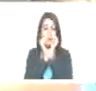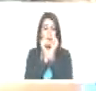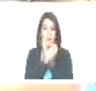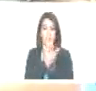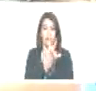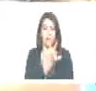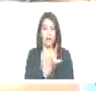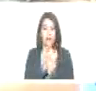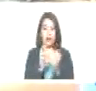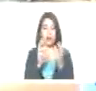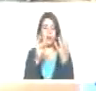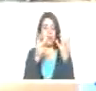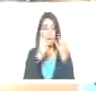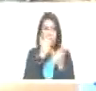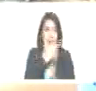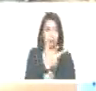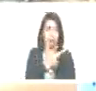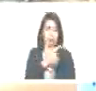edición,